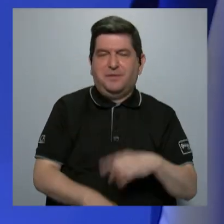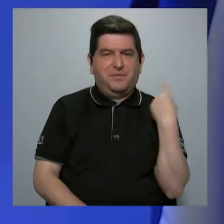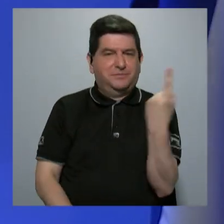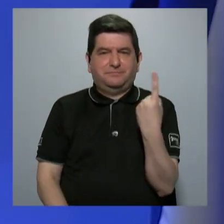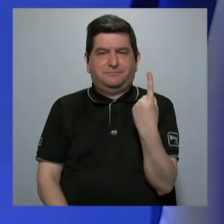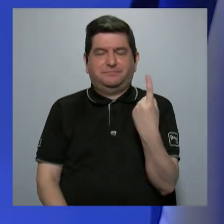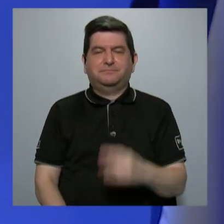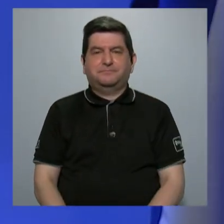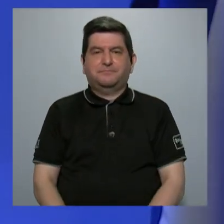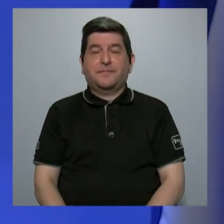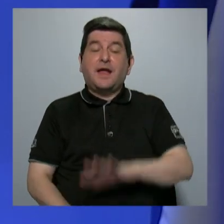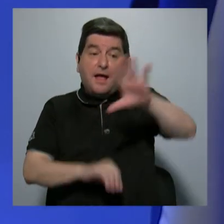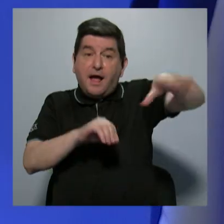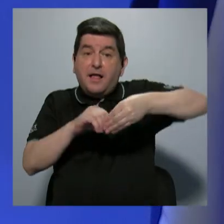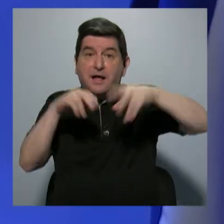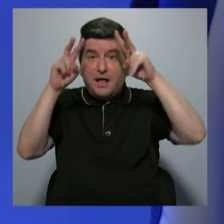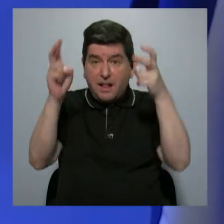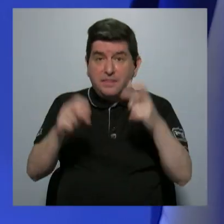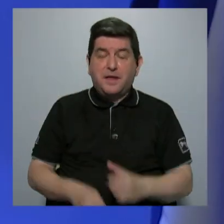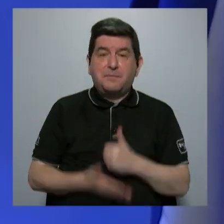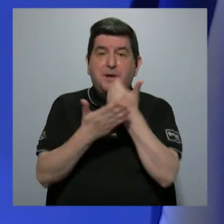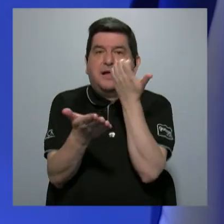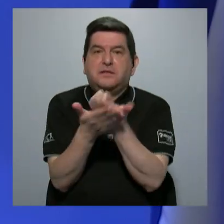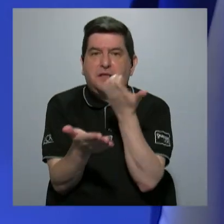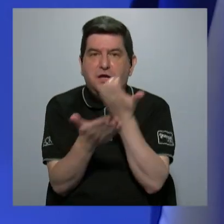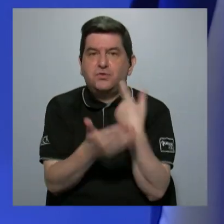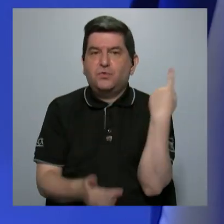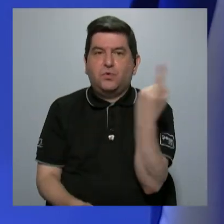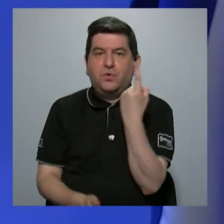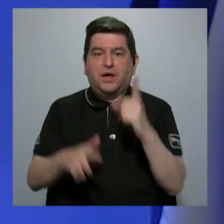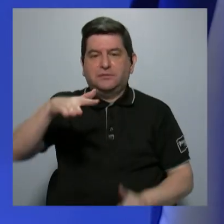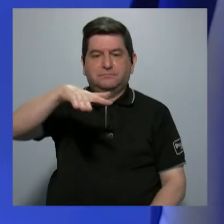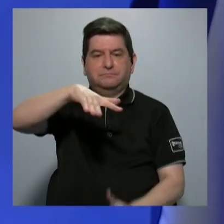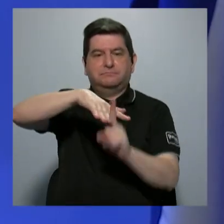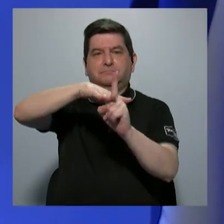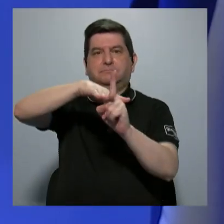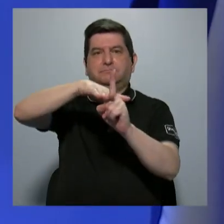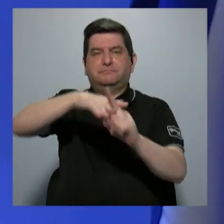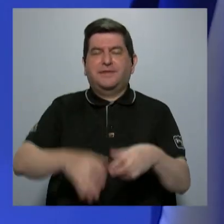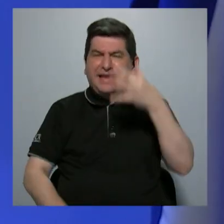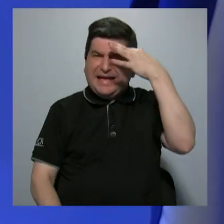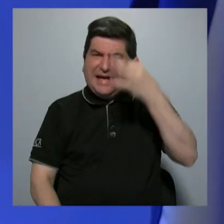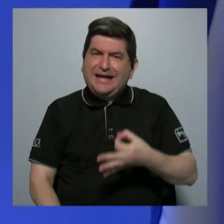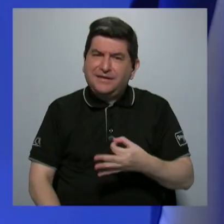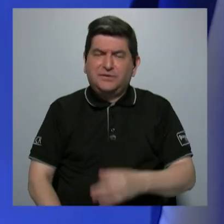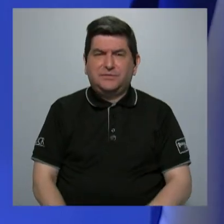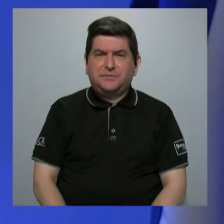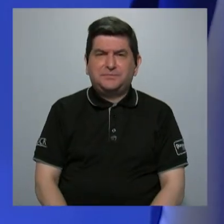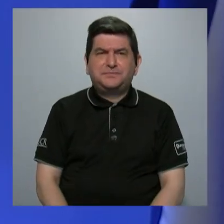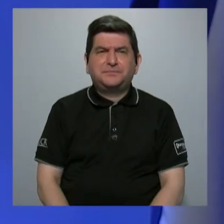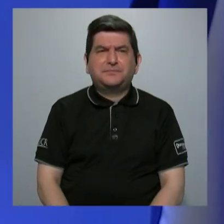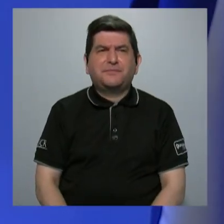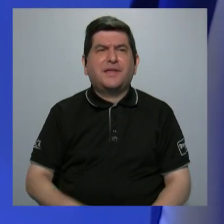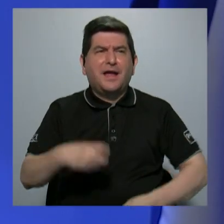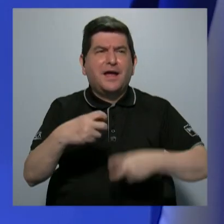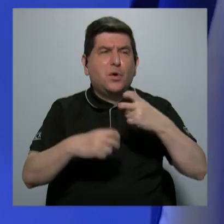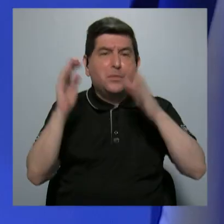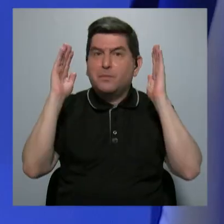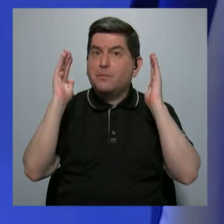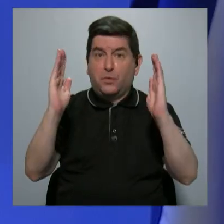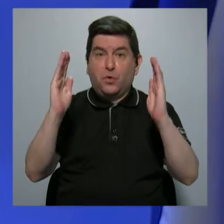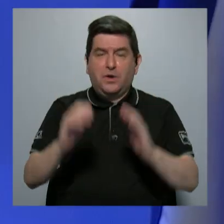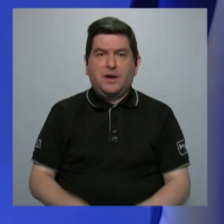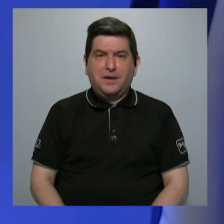único. Por otro lado, también el tema de las becas está siempre presente y creo que hay un problema enorme en